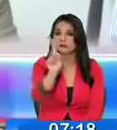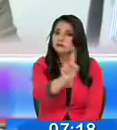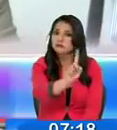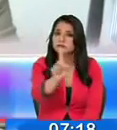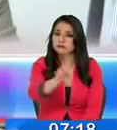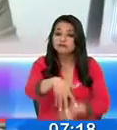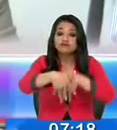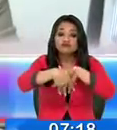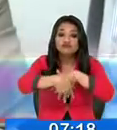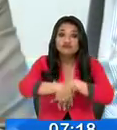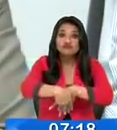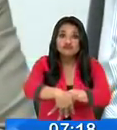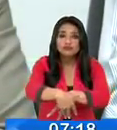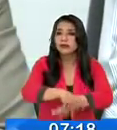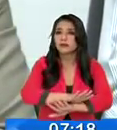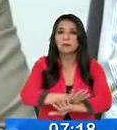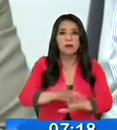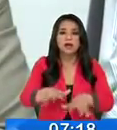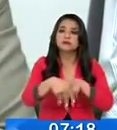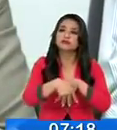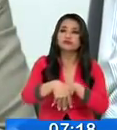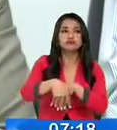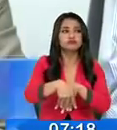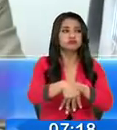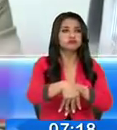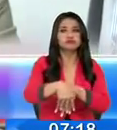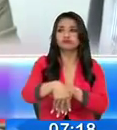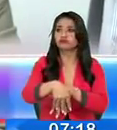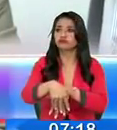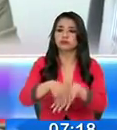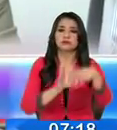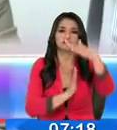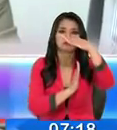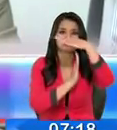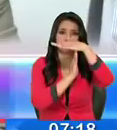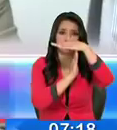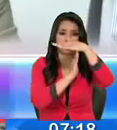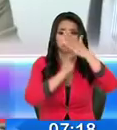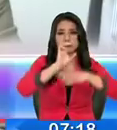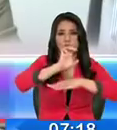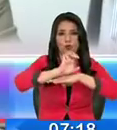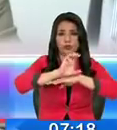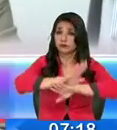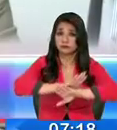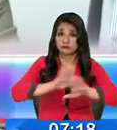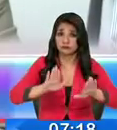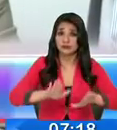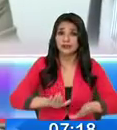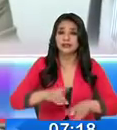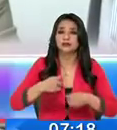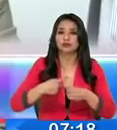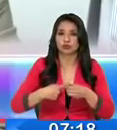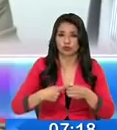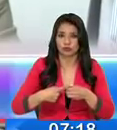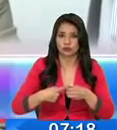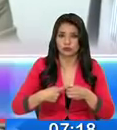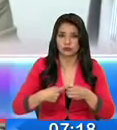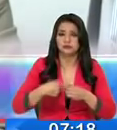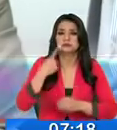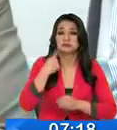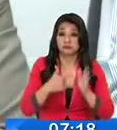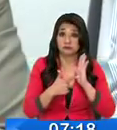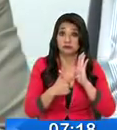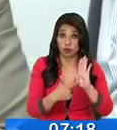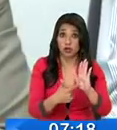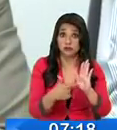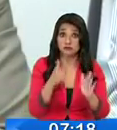movilización pacífica que se realizaría en el Ecuador, aquí en Quito, para demostrar que no